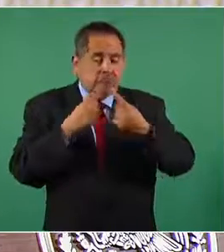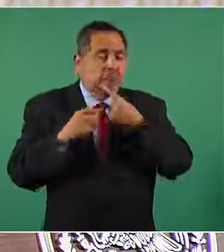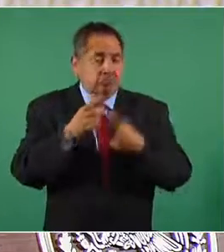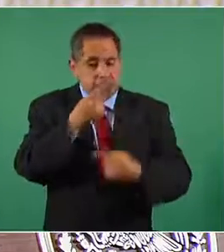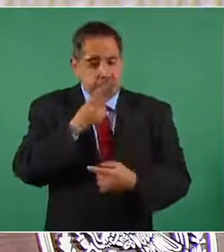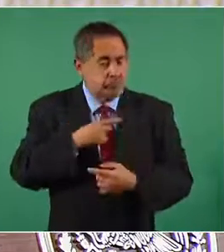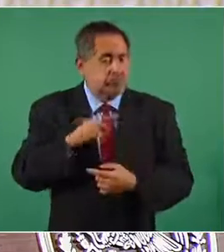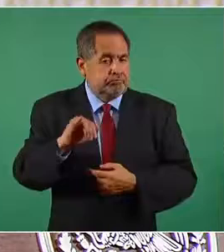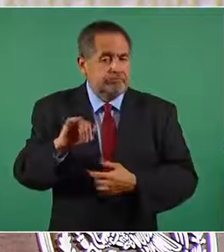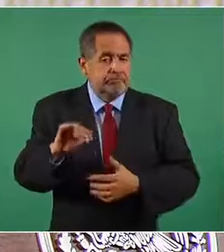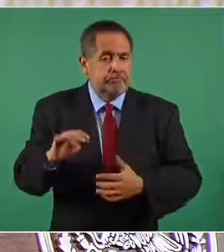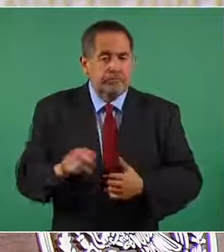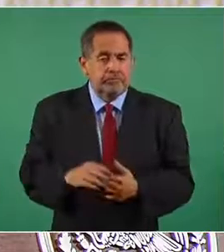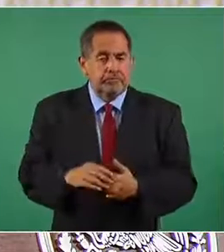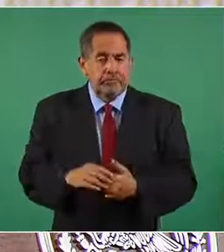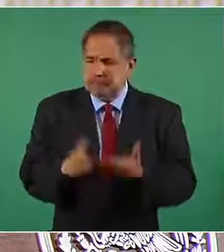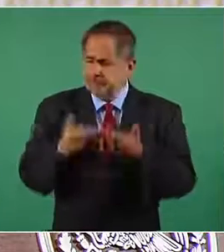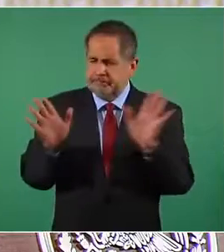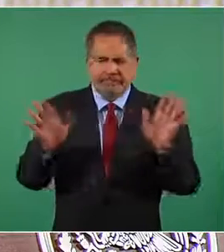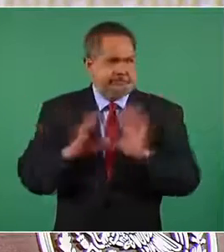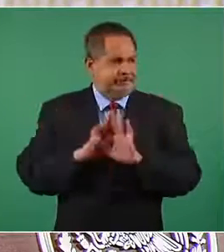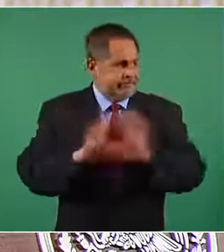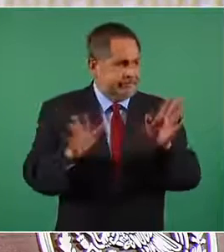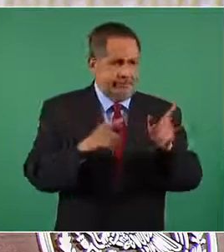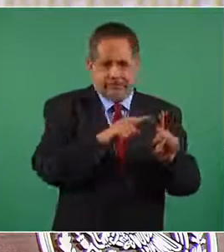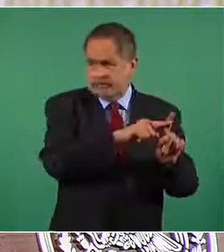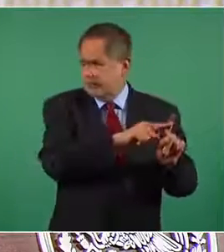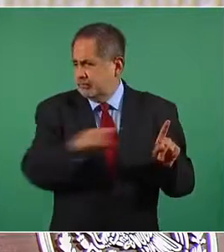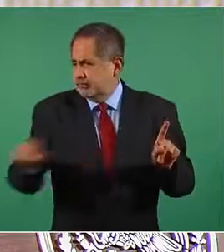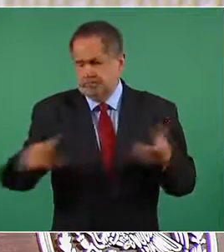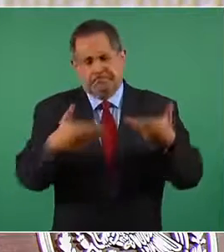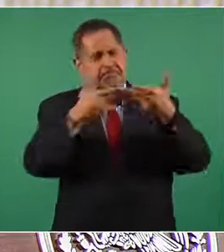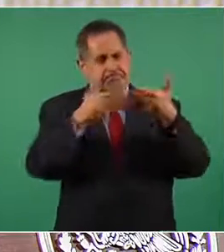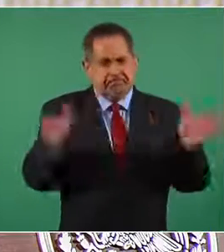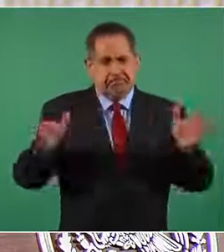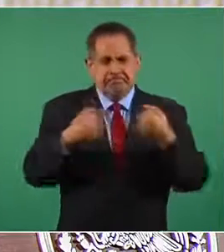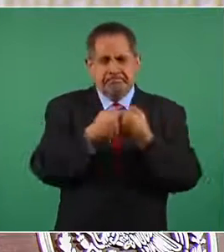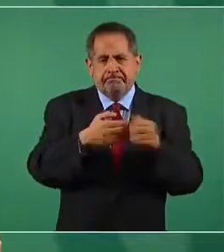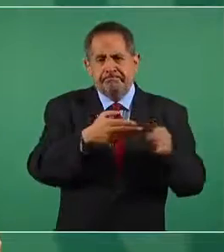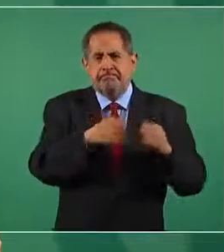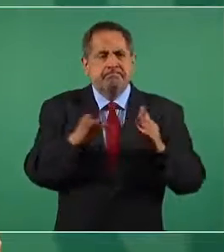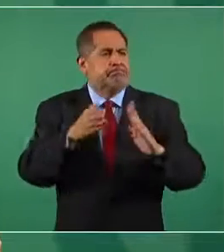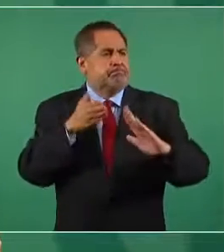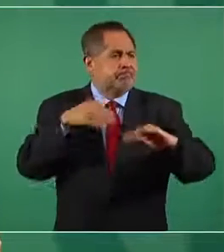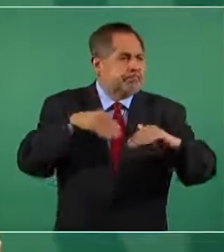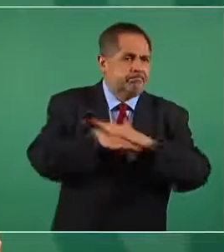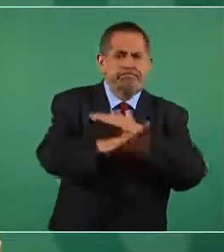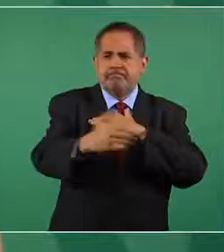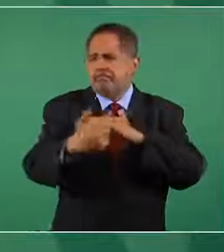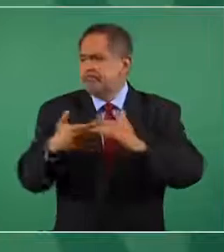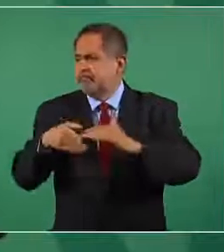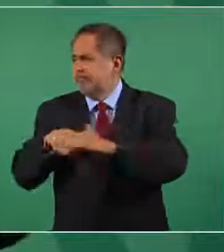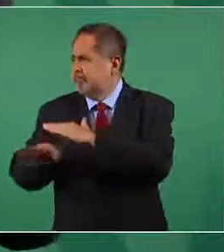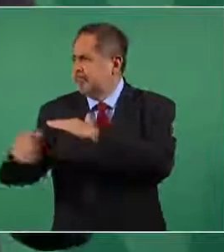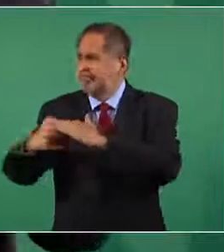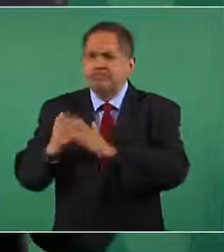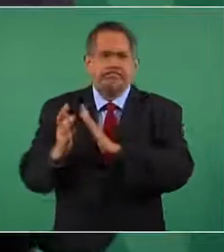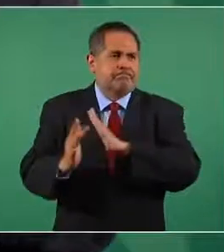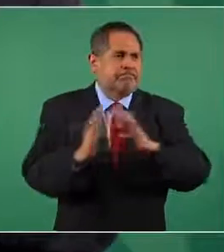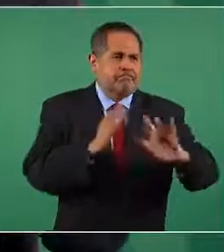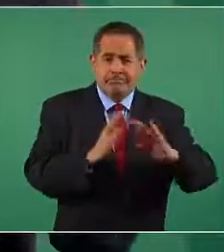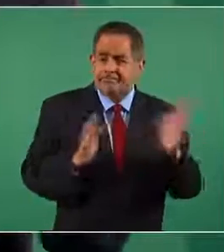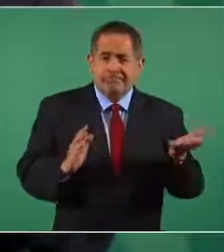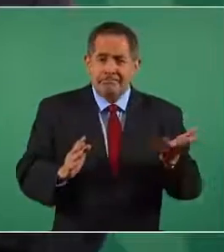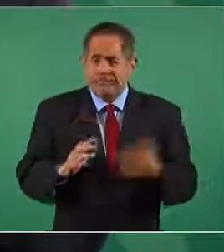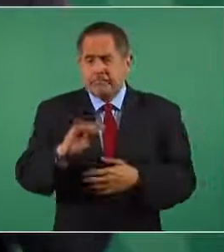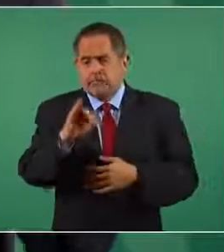abra por completo la frontera, pero que se tienen